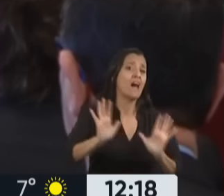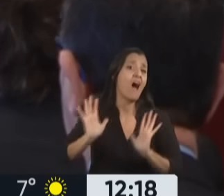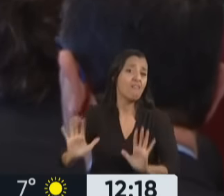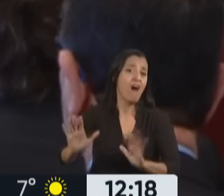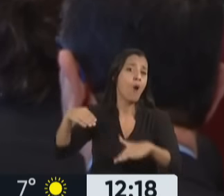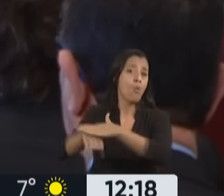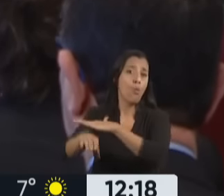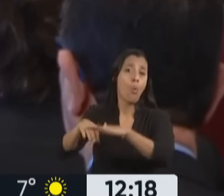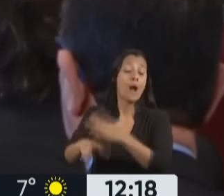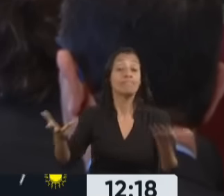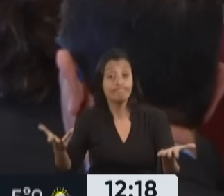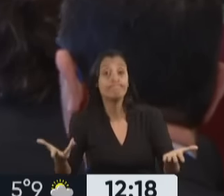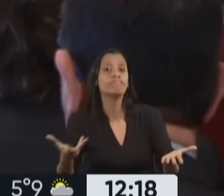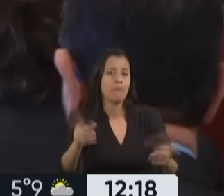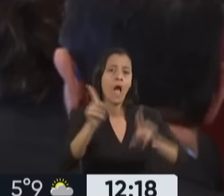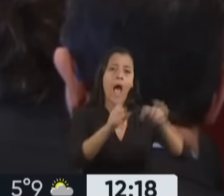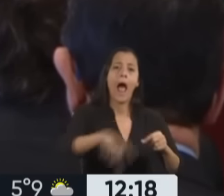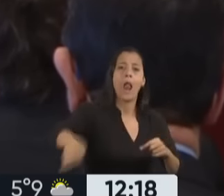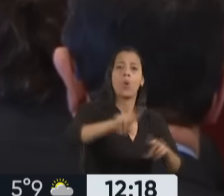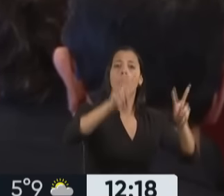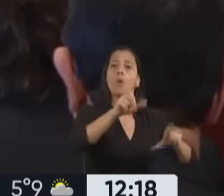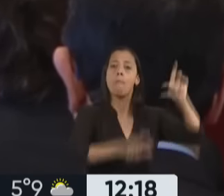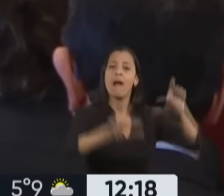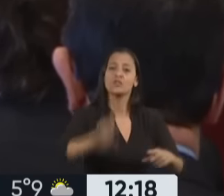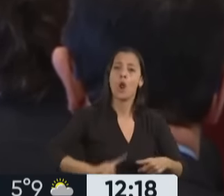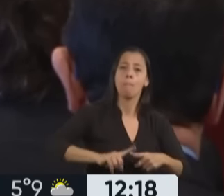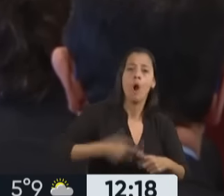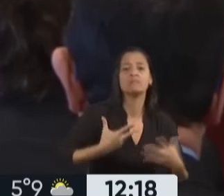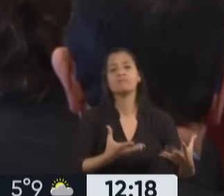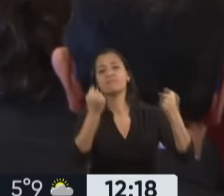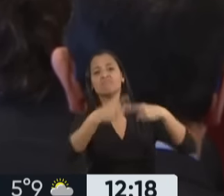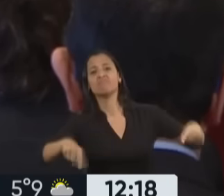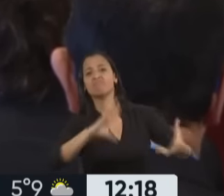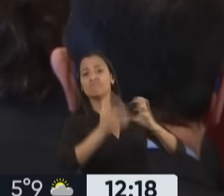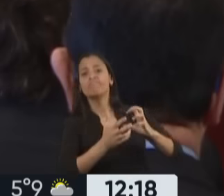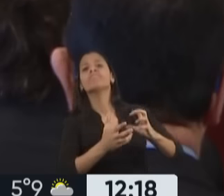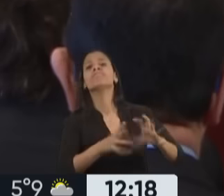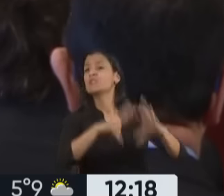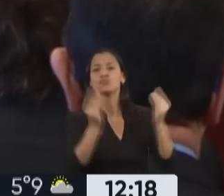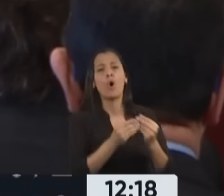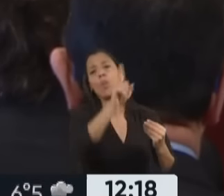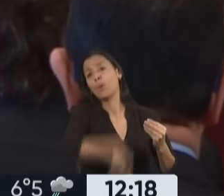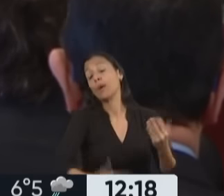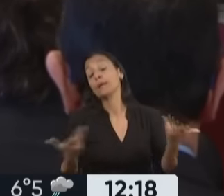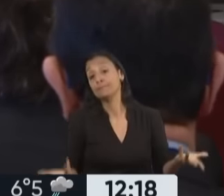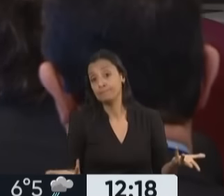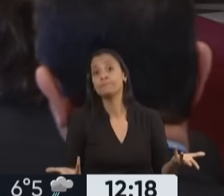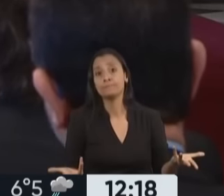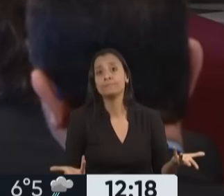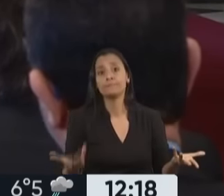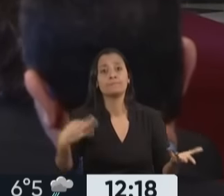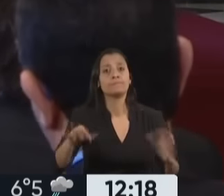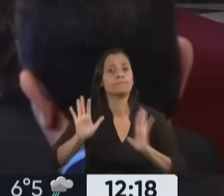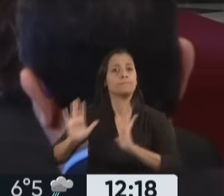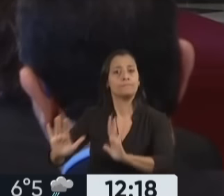bueno, las mezquindades políticas, las miserabilidades de la política hicieron que no esté